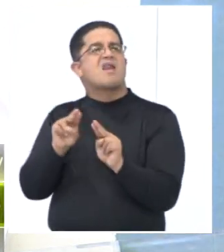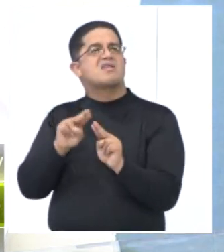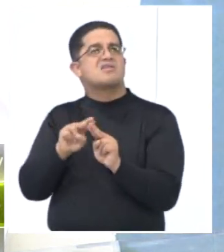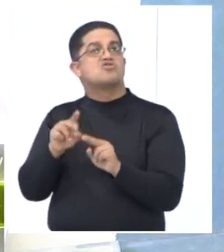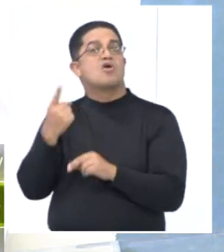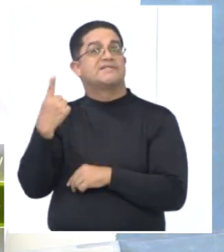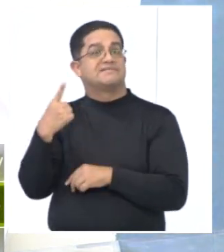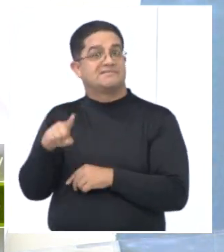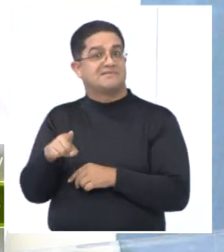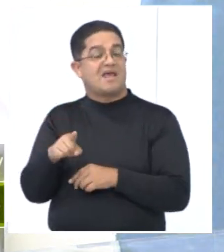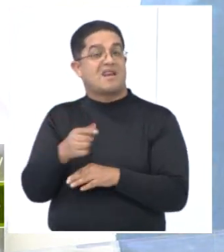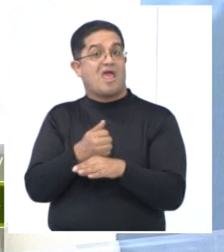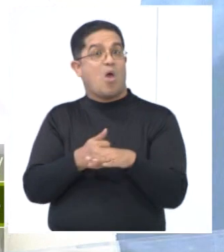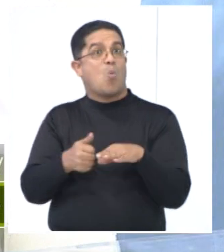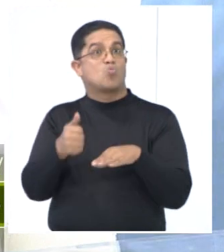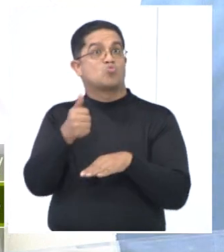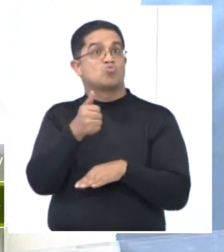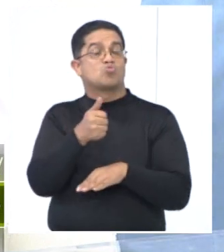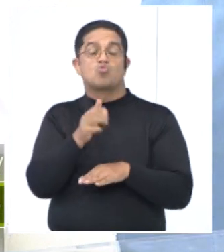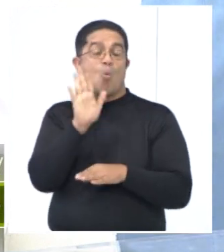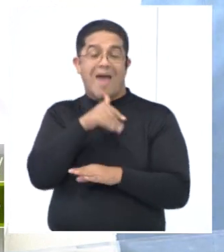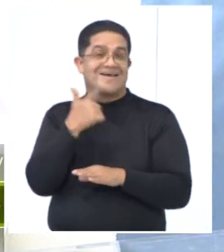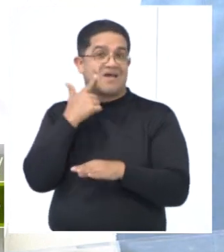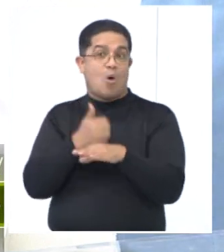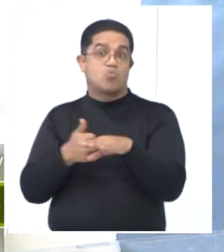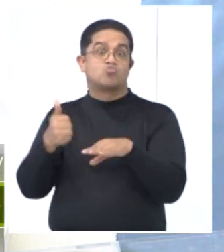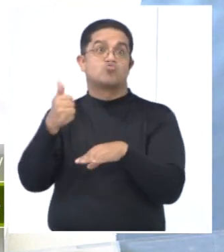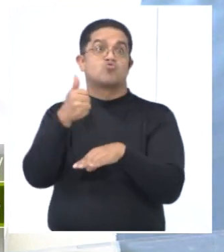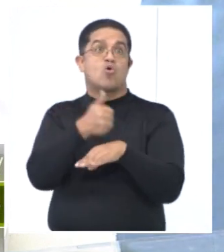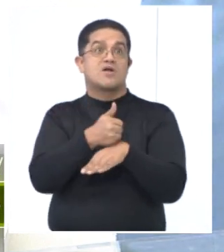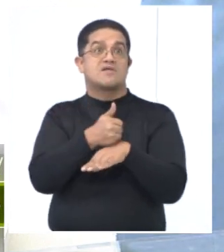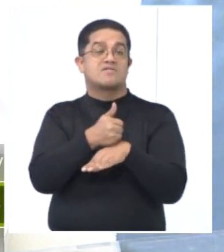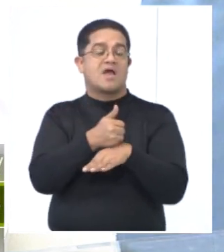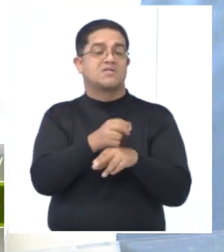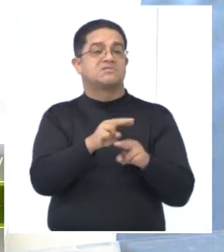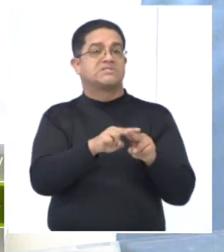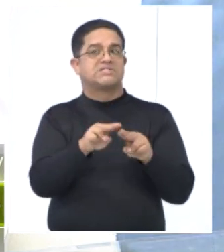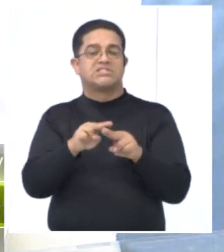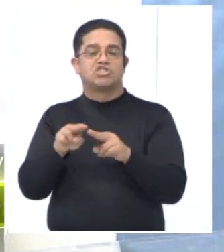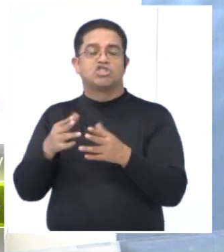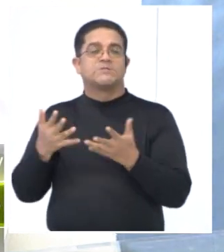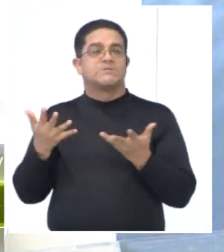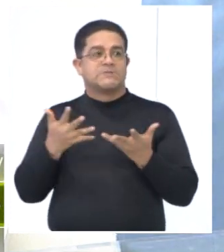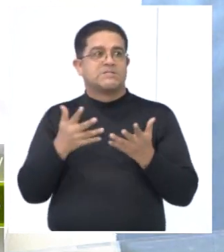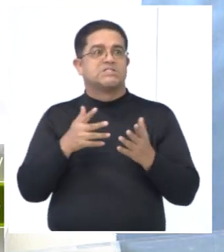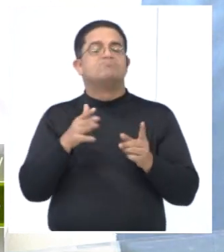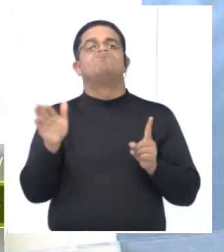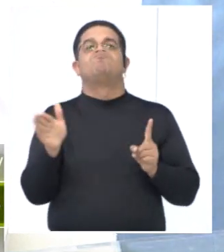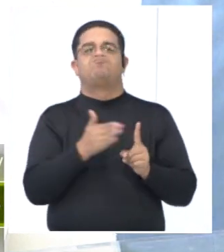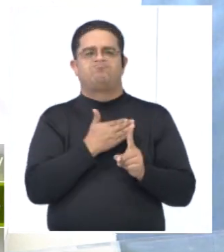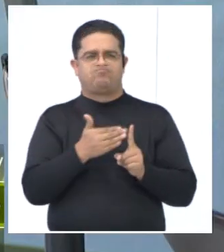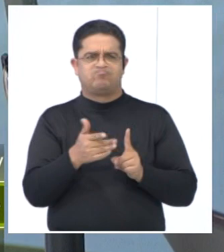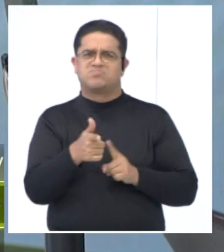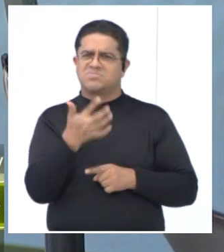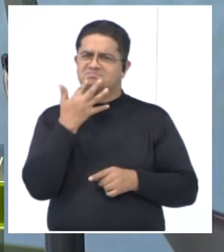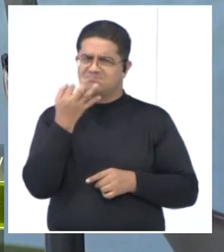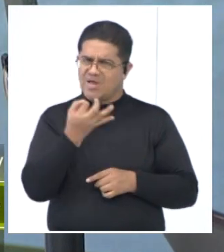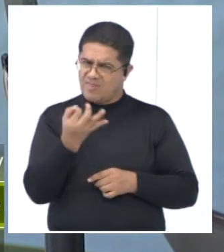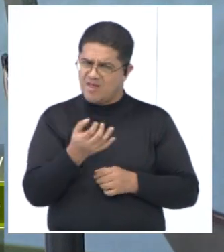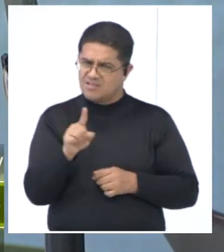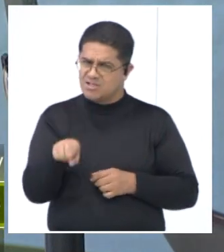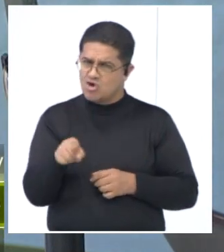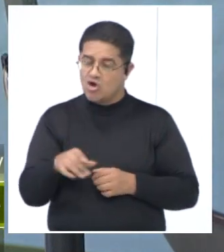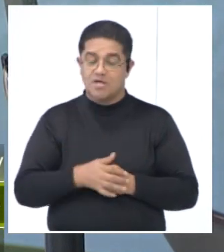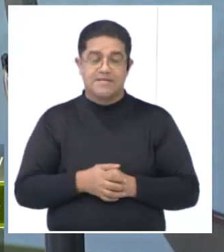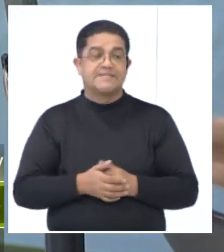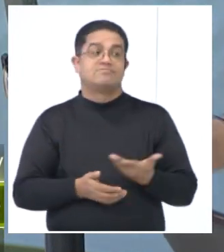casa, cuando no tiene autoridad en su casa, se consiguen con niños que lo bulean. Pero esto es verdad, ¿esto tiene algo que ver? Yo